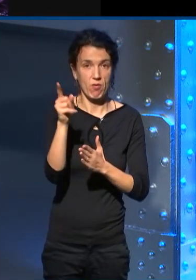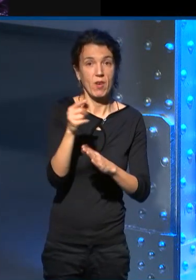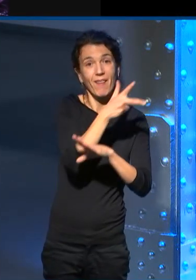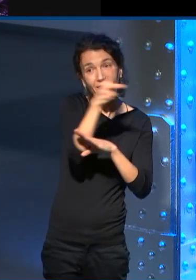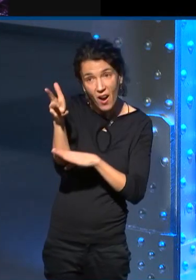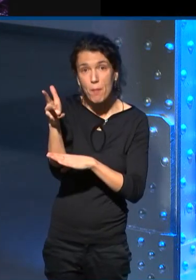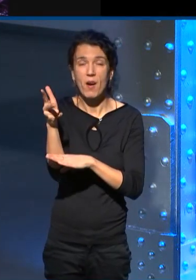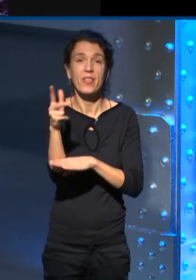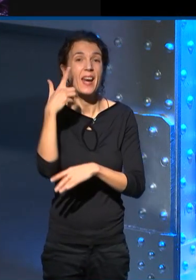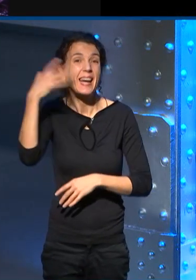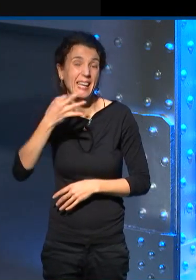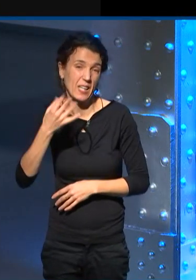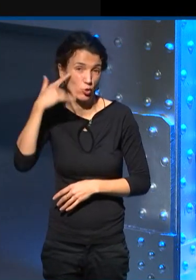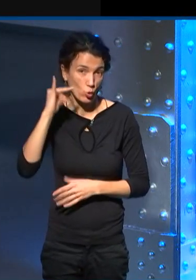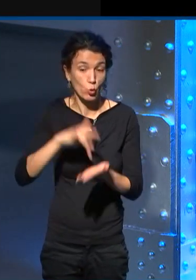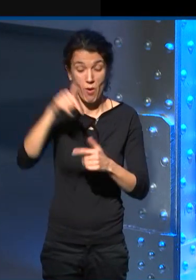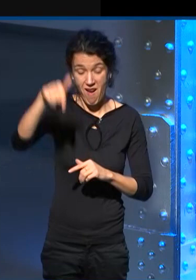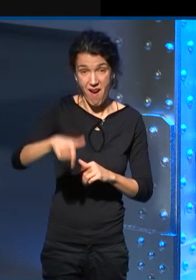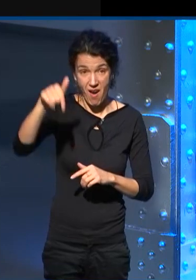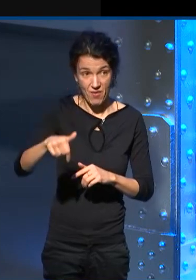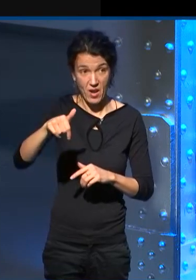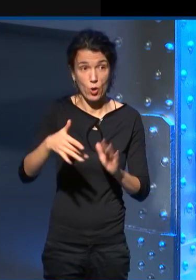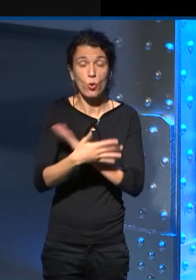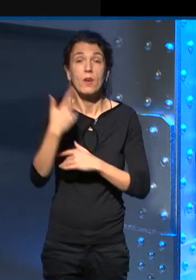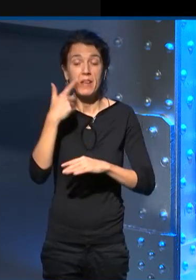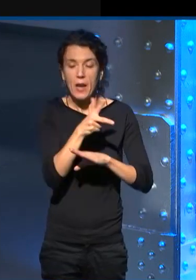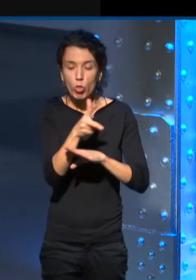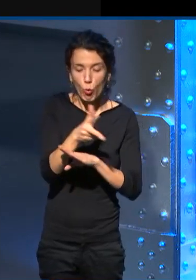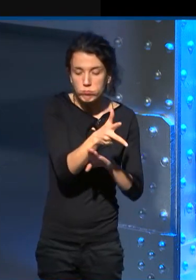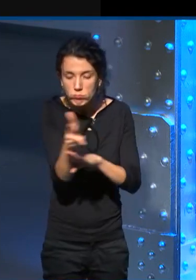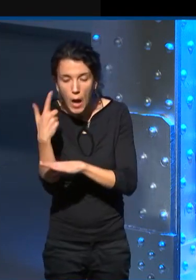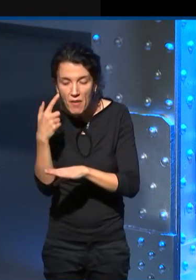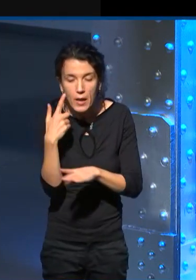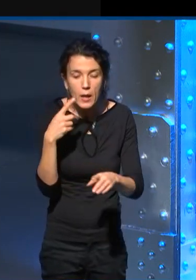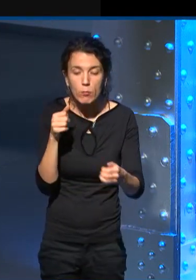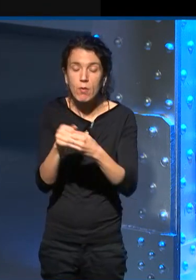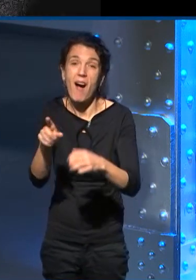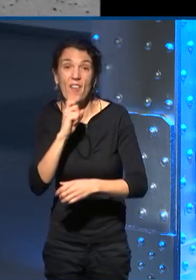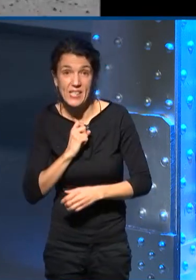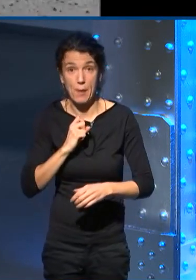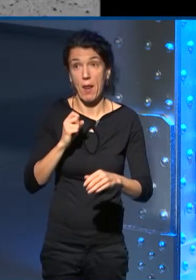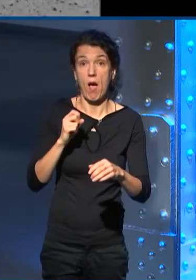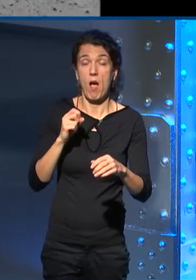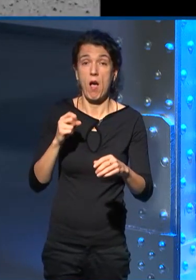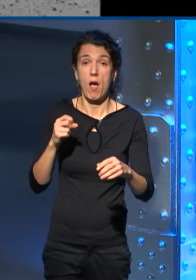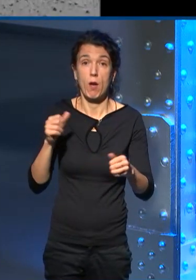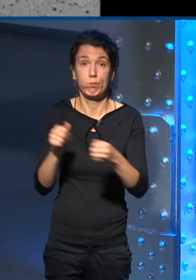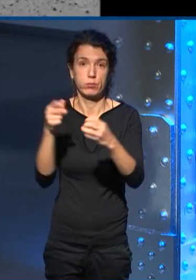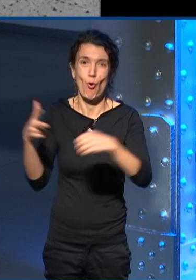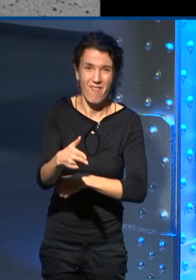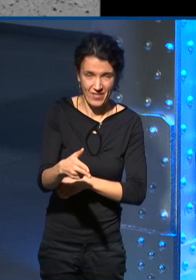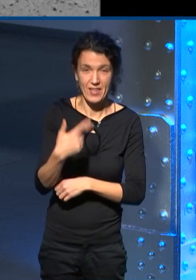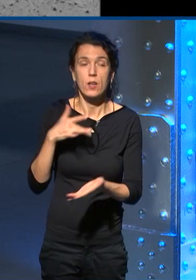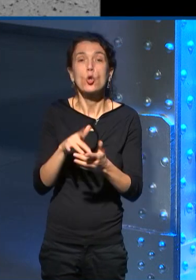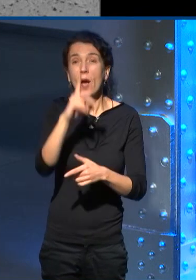cámaras de riesgo, de peligro, que están aquí abajo mirando justo lo que tiene delante por si va a chocar, que le avise y no choque. Las procesa,